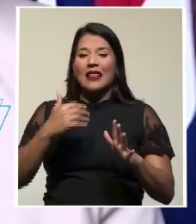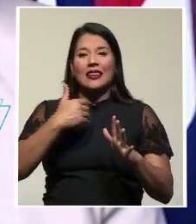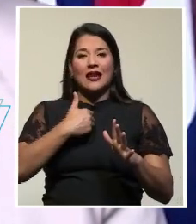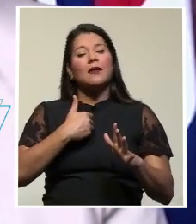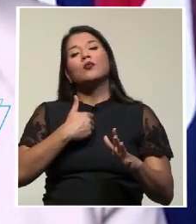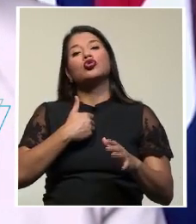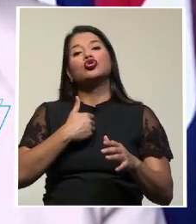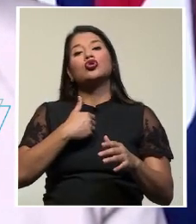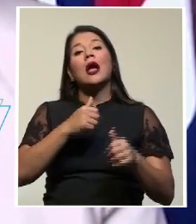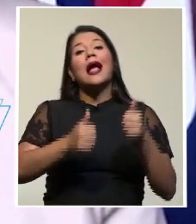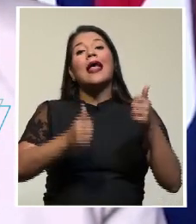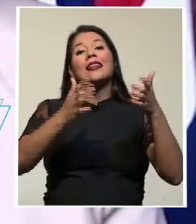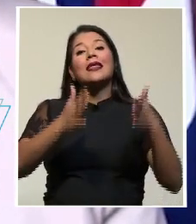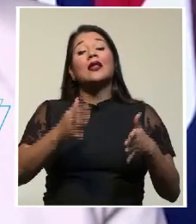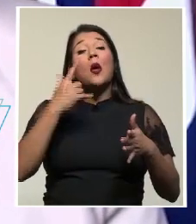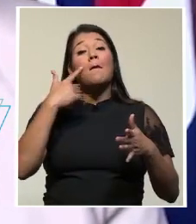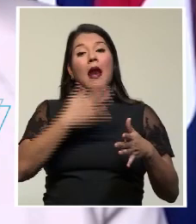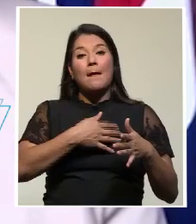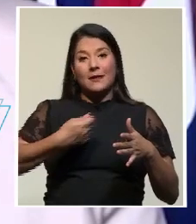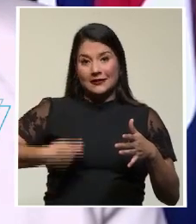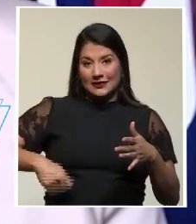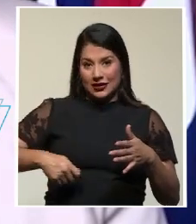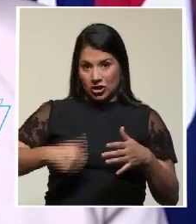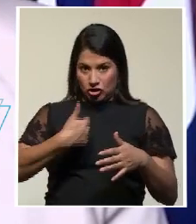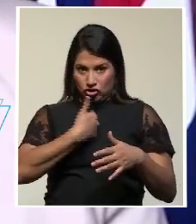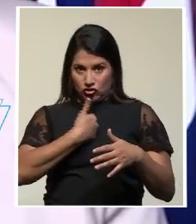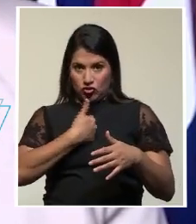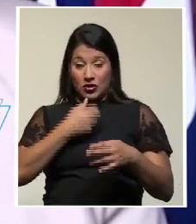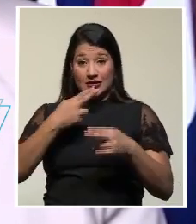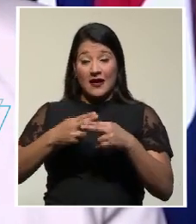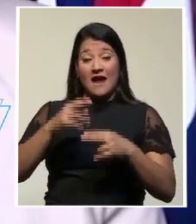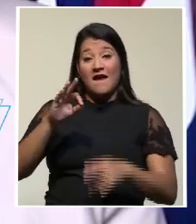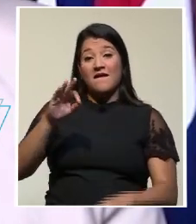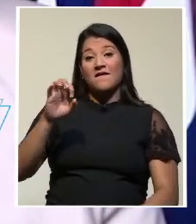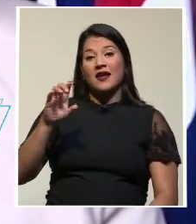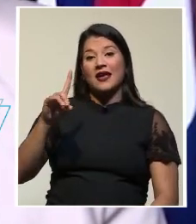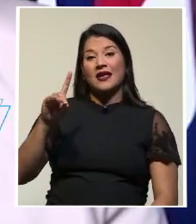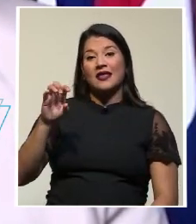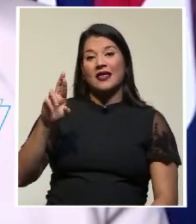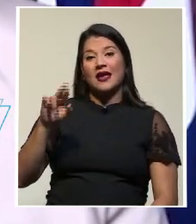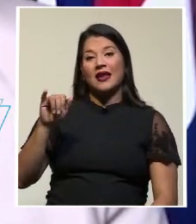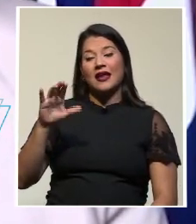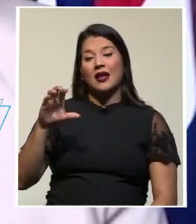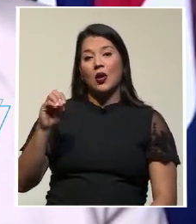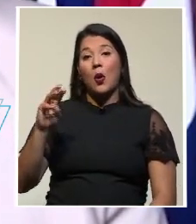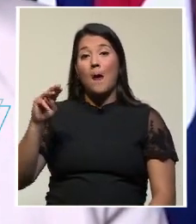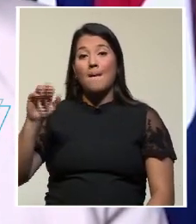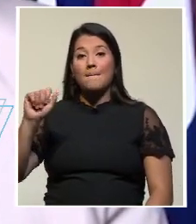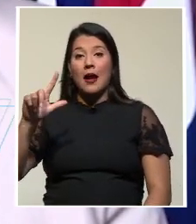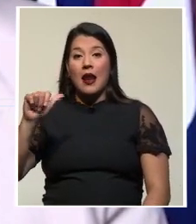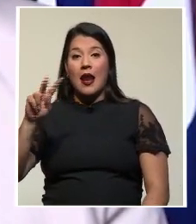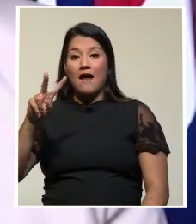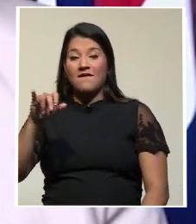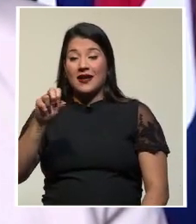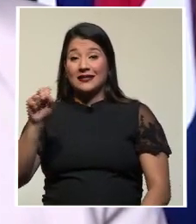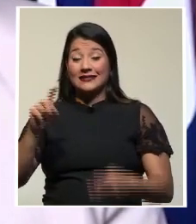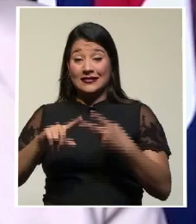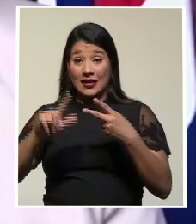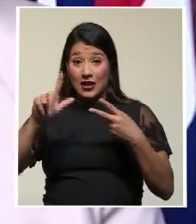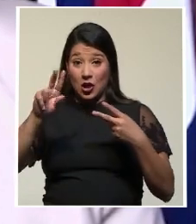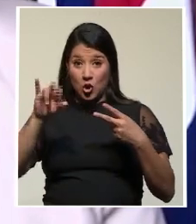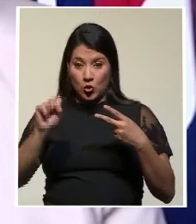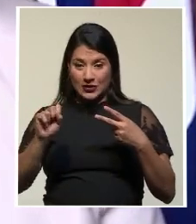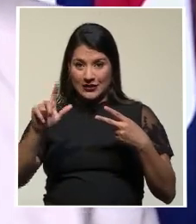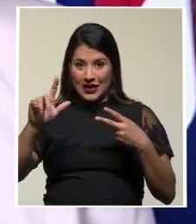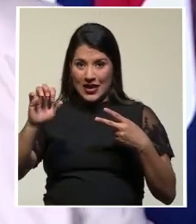integrada por este servidor de ustedes, Federico Malavasi, encabezando, don Luis Lepis y doña Coimbra